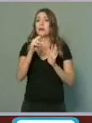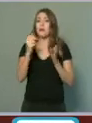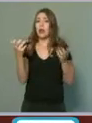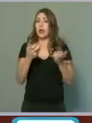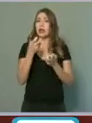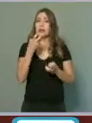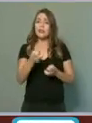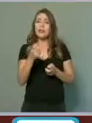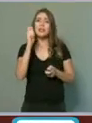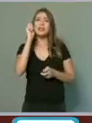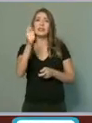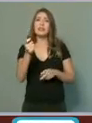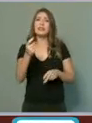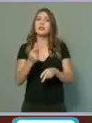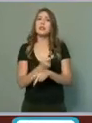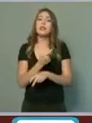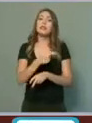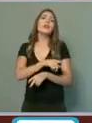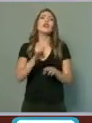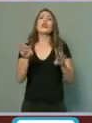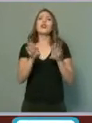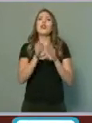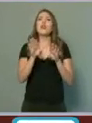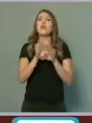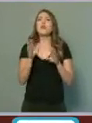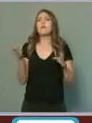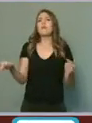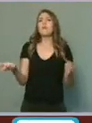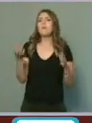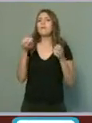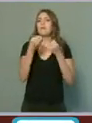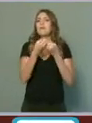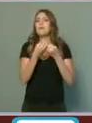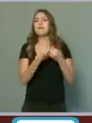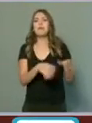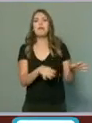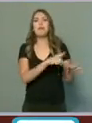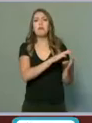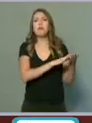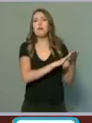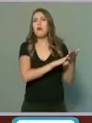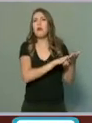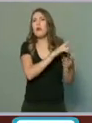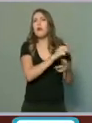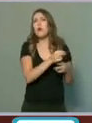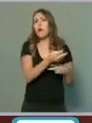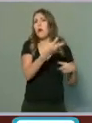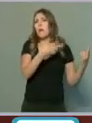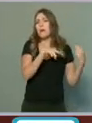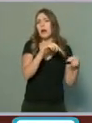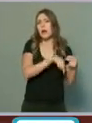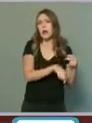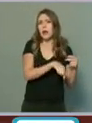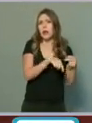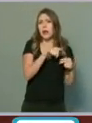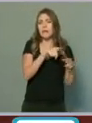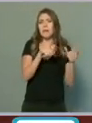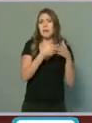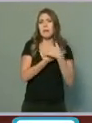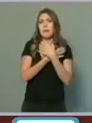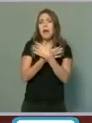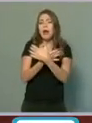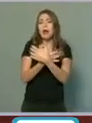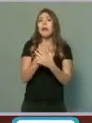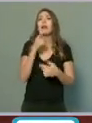de que es como si se perdiera en el mapa que ahí estuvo esa especie. Entonces, cuando pasa esto,